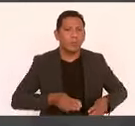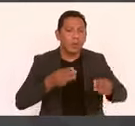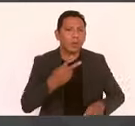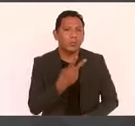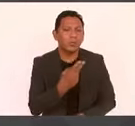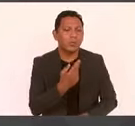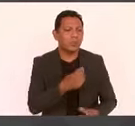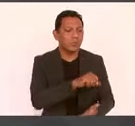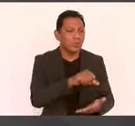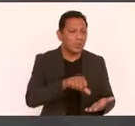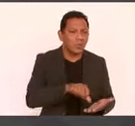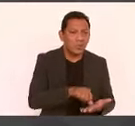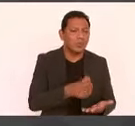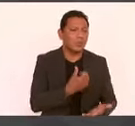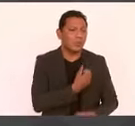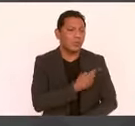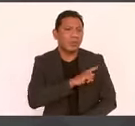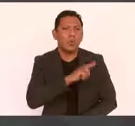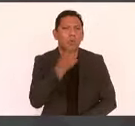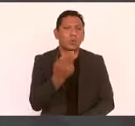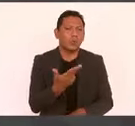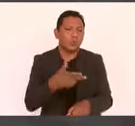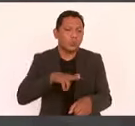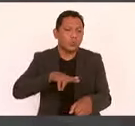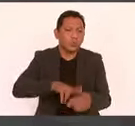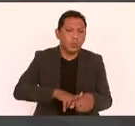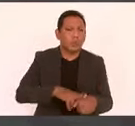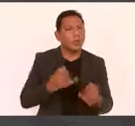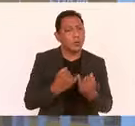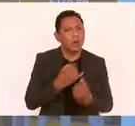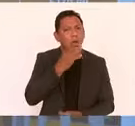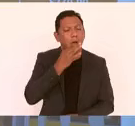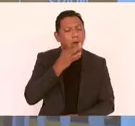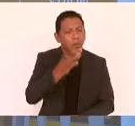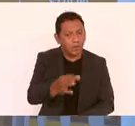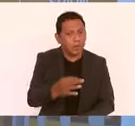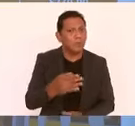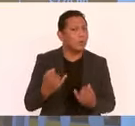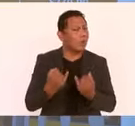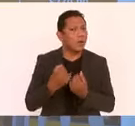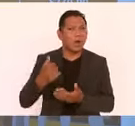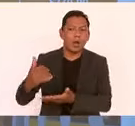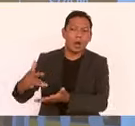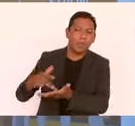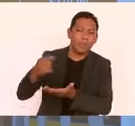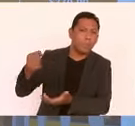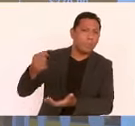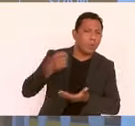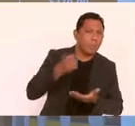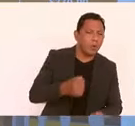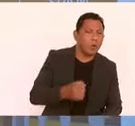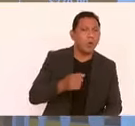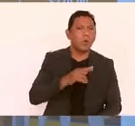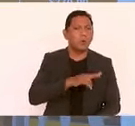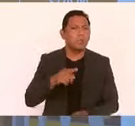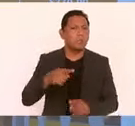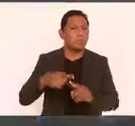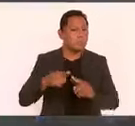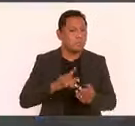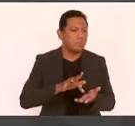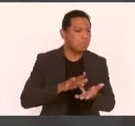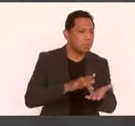salud y un hospital. Y hay que decirlo también, hemos recibido donaciones en particular de la Fundación Carlos Slim,